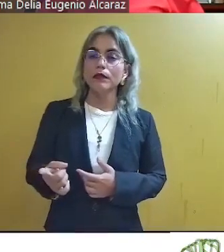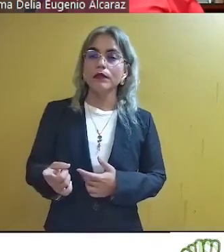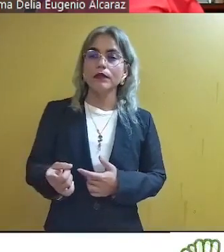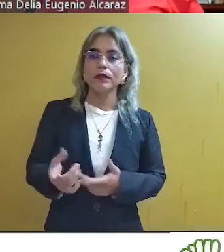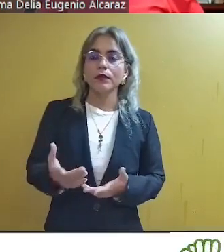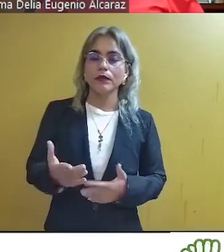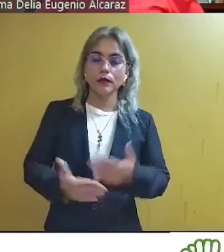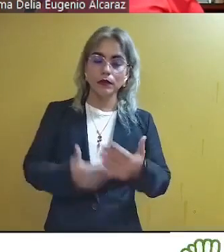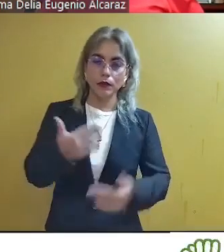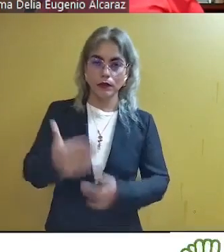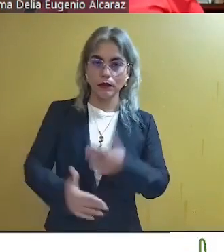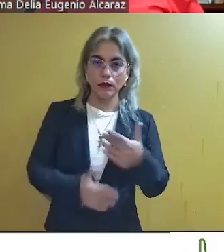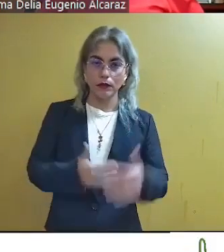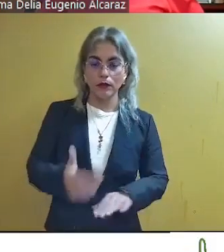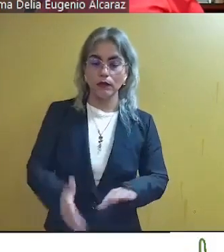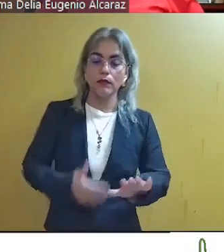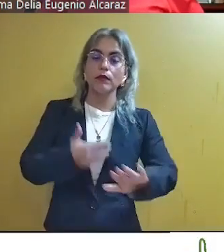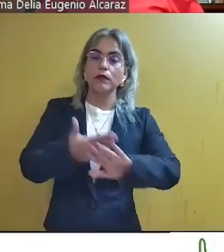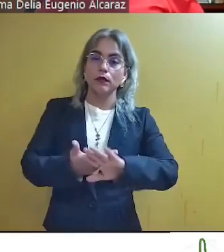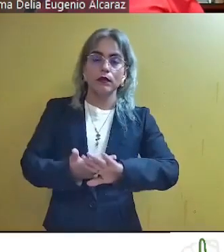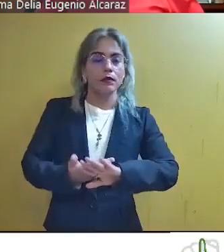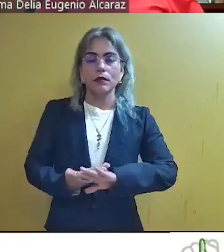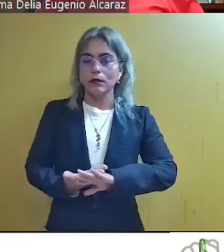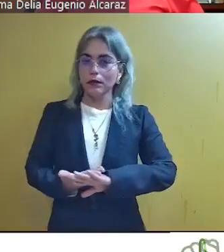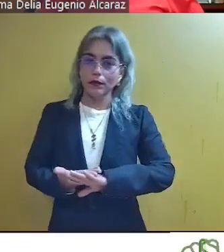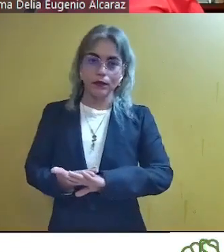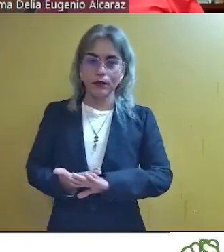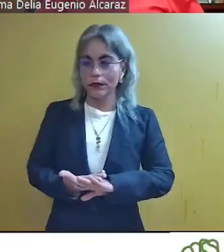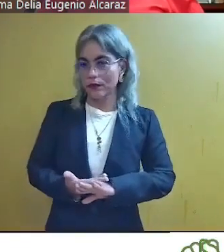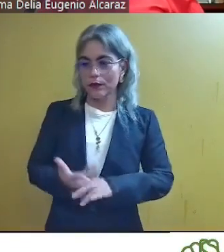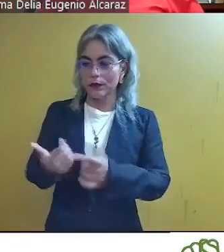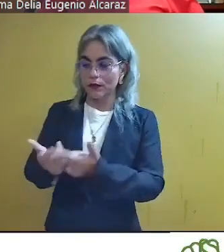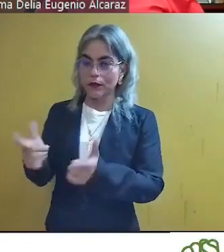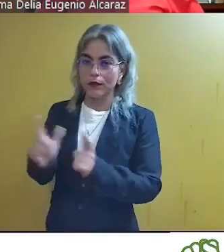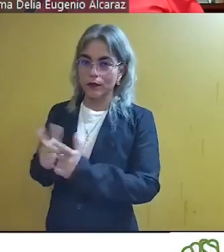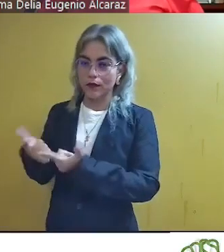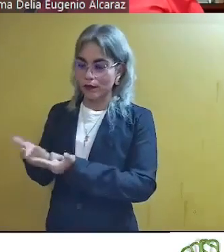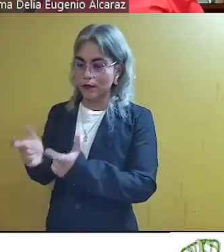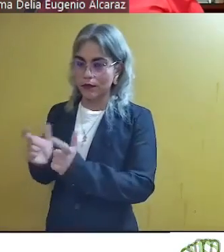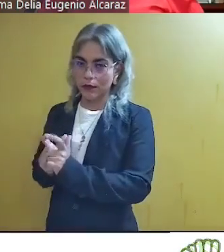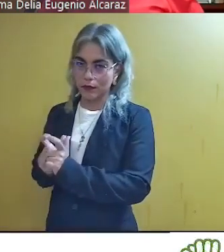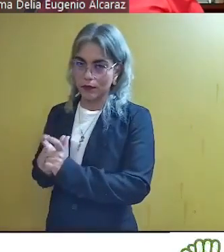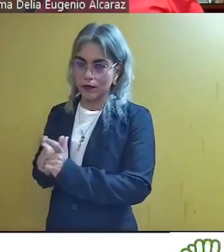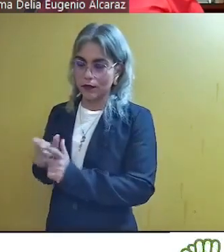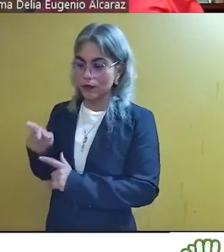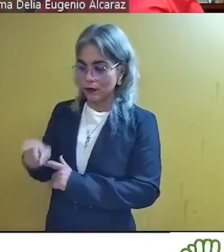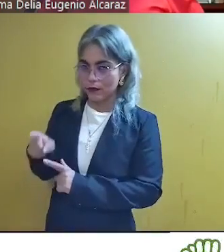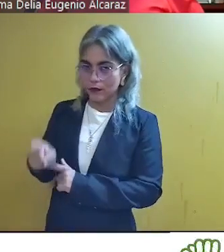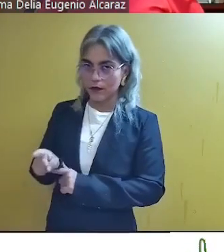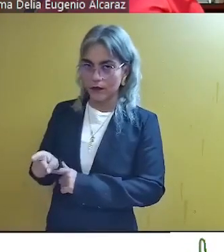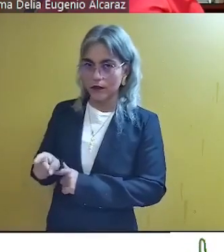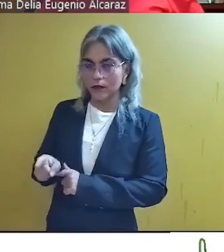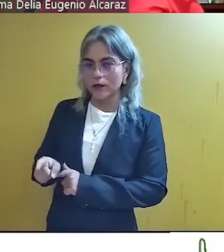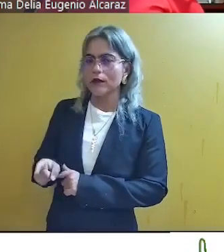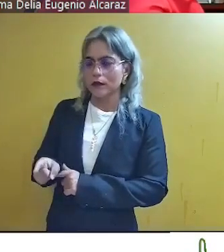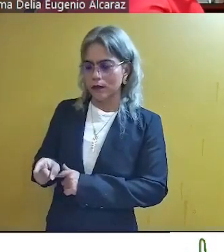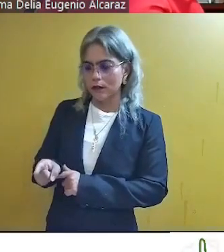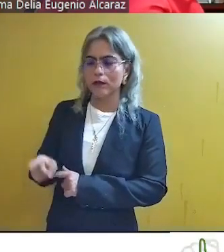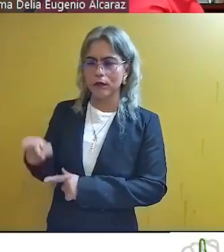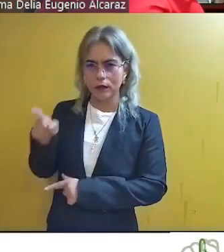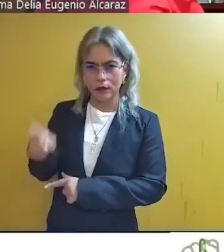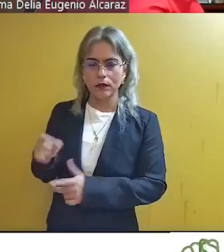eventualidad, se reitera que la intervención de Tesorería y Contraloría Nacional se da de conformidad con lo dispuesto en el